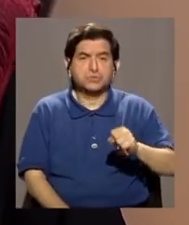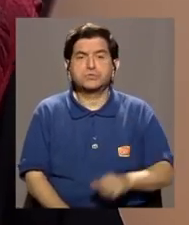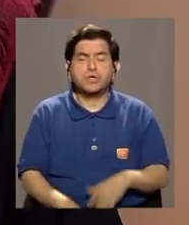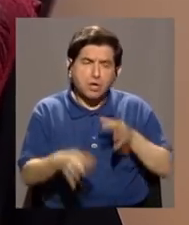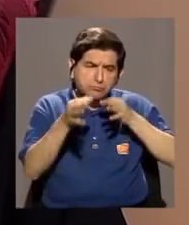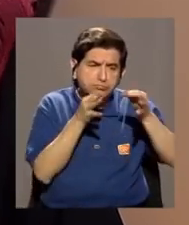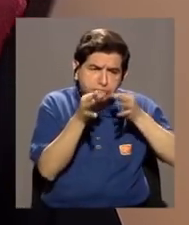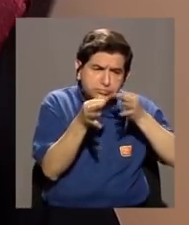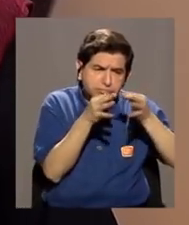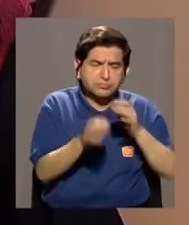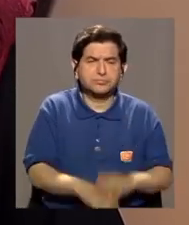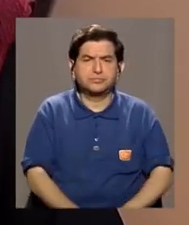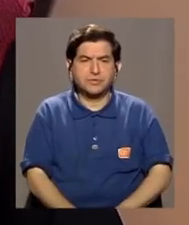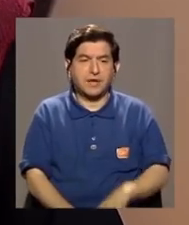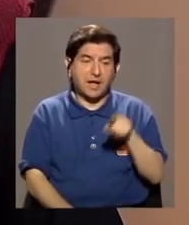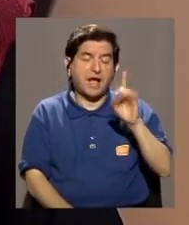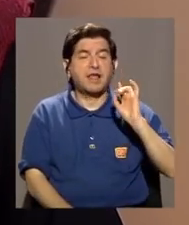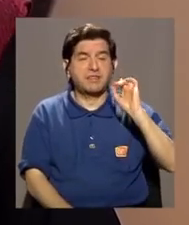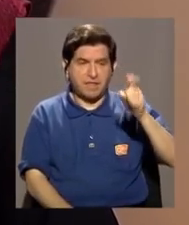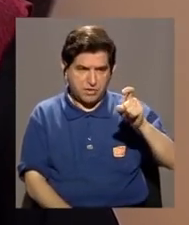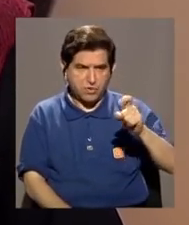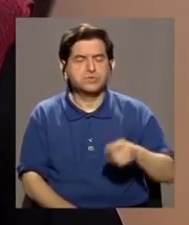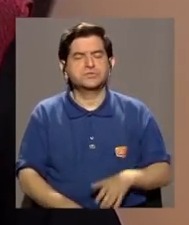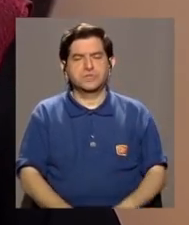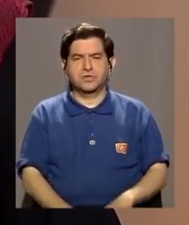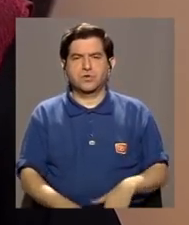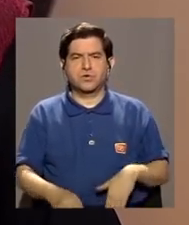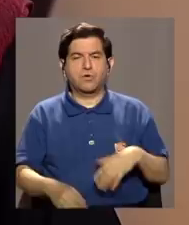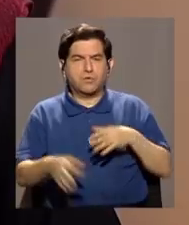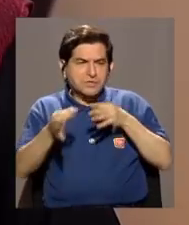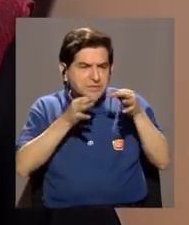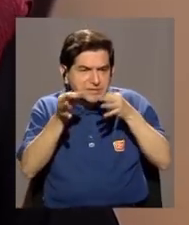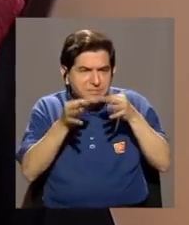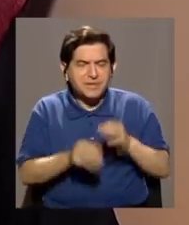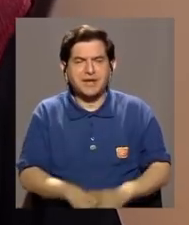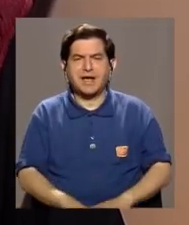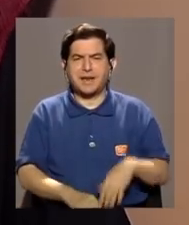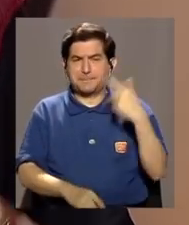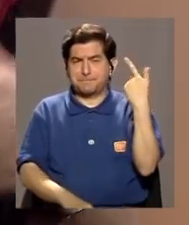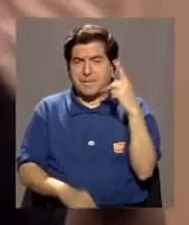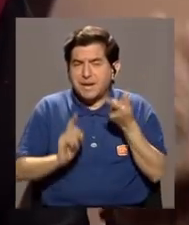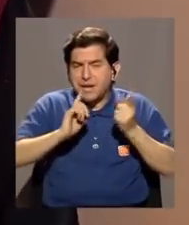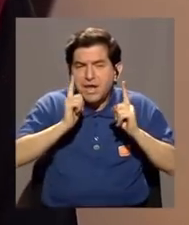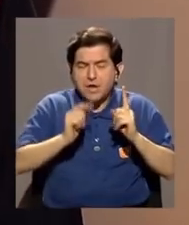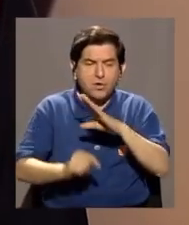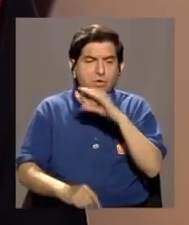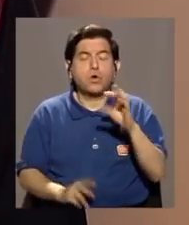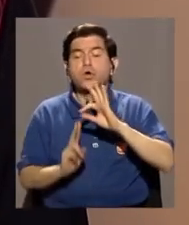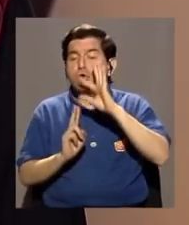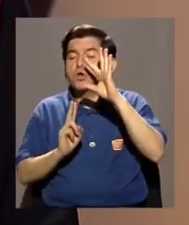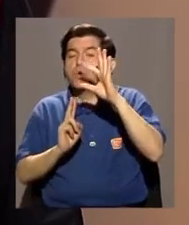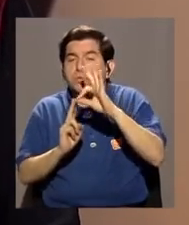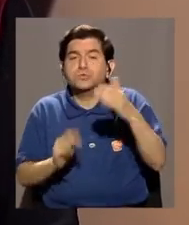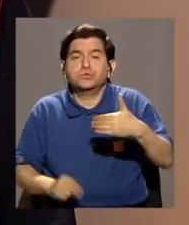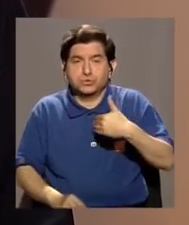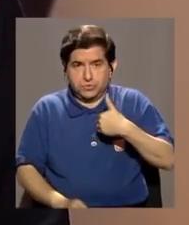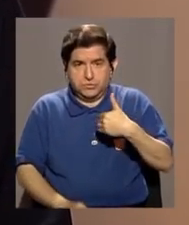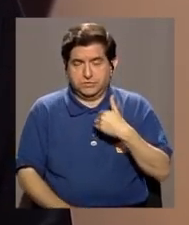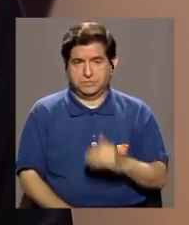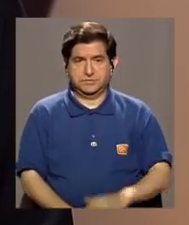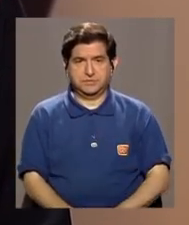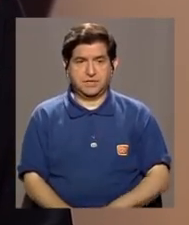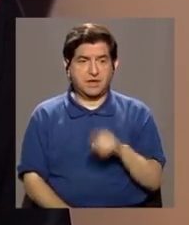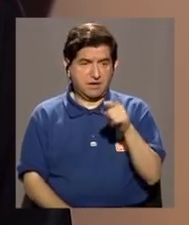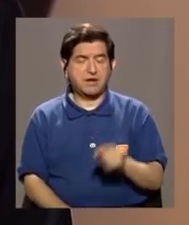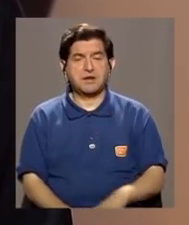ha explicado primero que hay que dar el diagnóstico hay que explicar cuál es la situación del riesgo y que hay que explicar que hay alternativa de